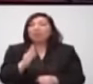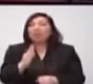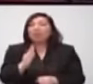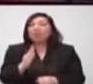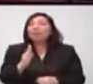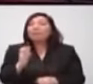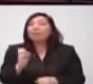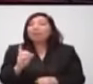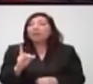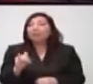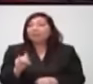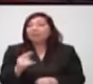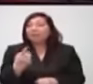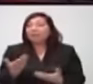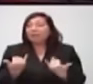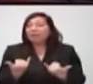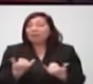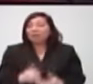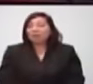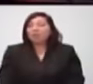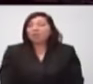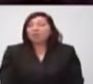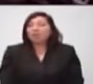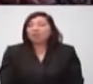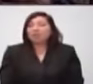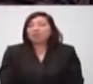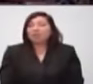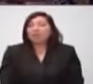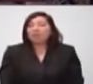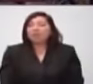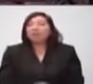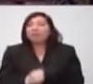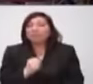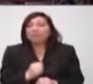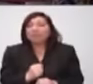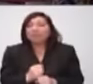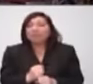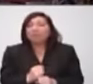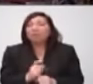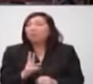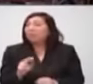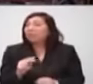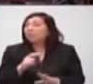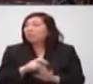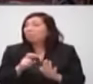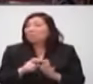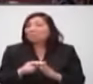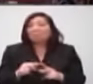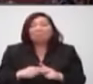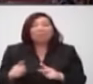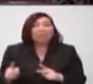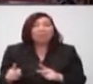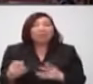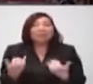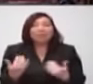de las obras que se viene realizando en estos momentos y que está en plena ejecución, no es un proyecto que está desvinculado, es un